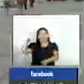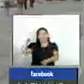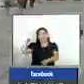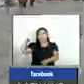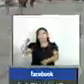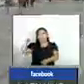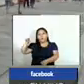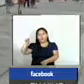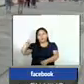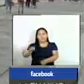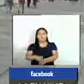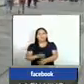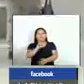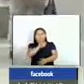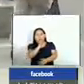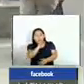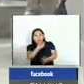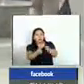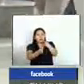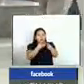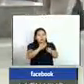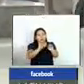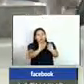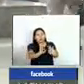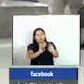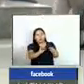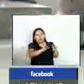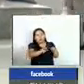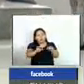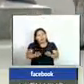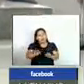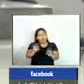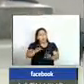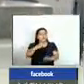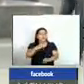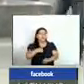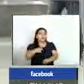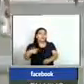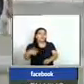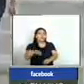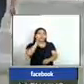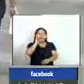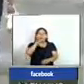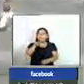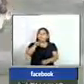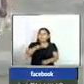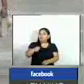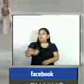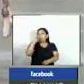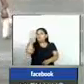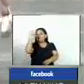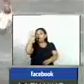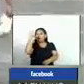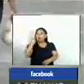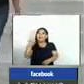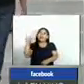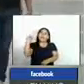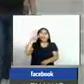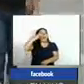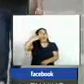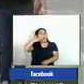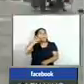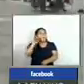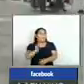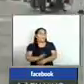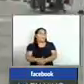importantes para traer mayores beneficios a la región y yo lo digo siempre que importante hubiese sido Roxana por ejemplo